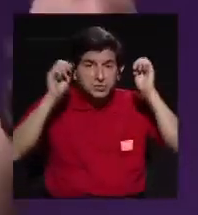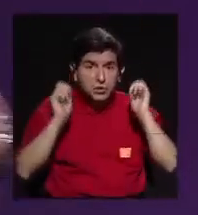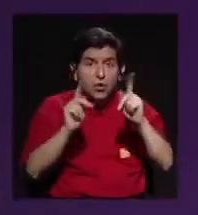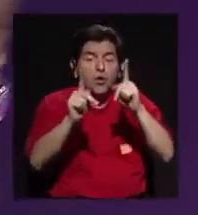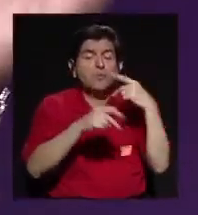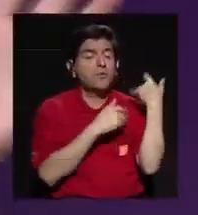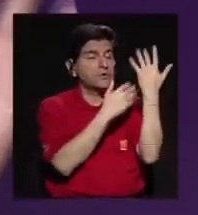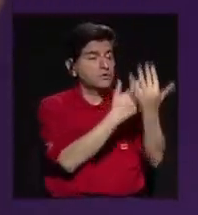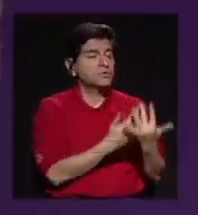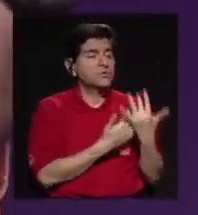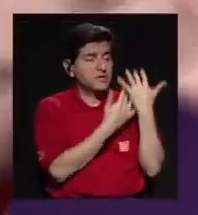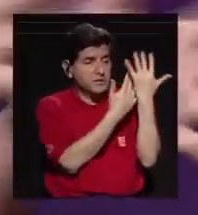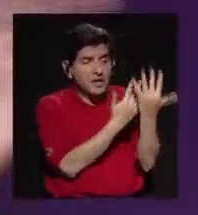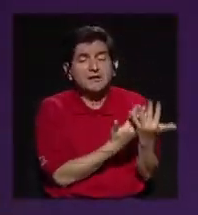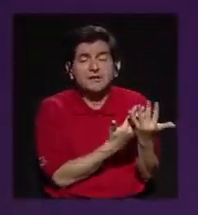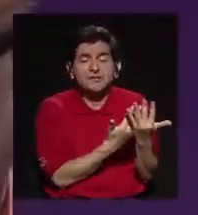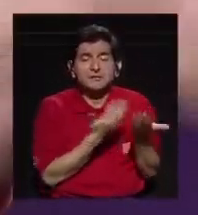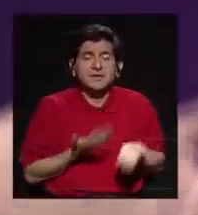y la esperanza, ¿verdad?,